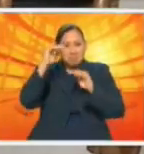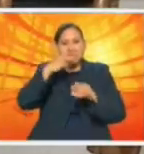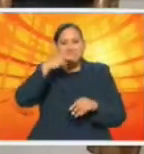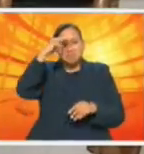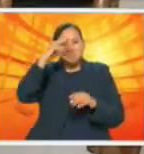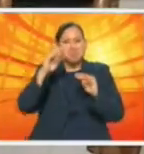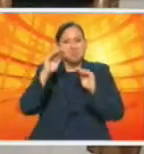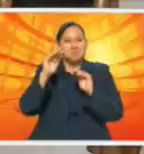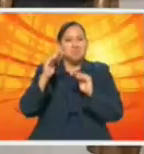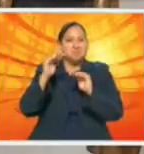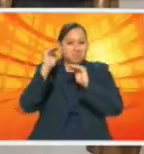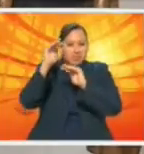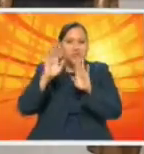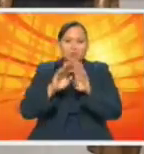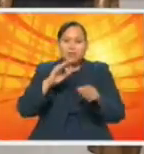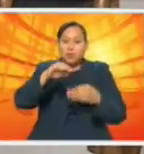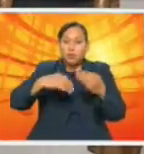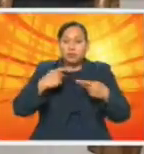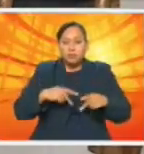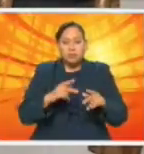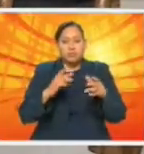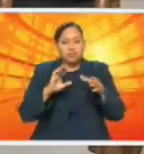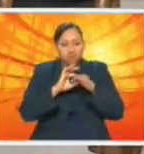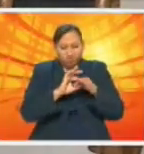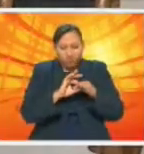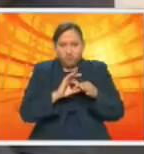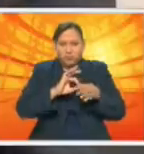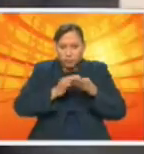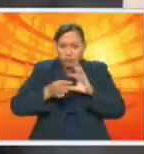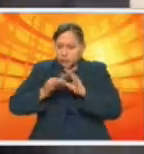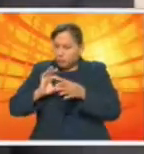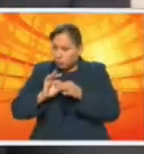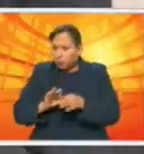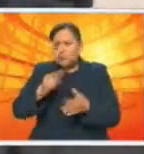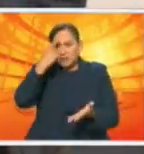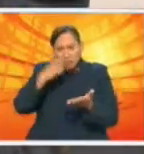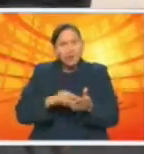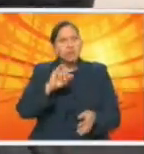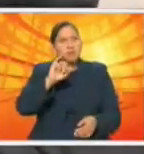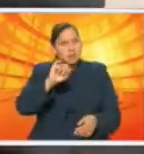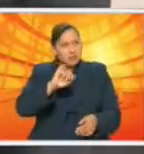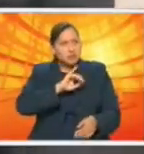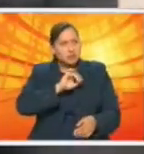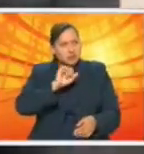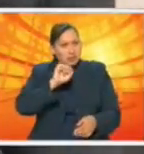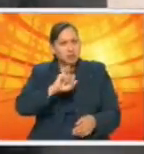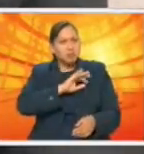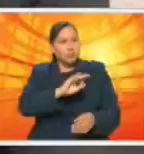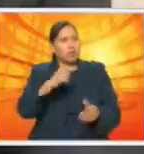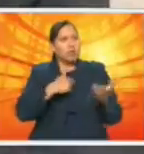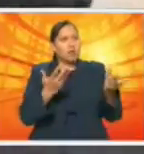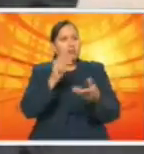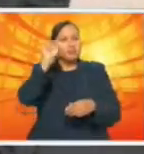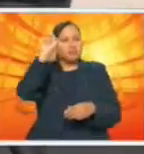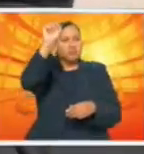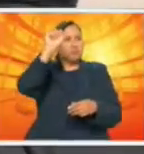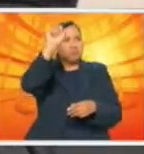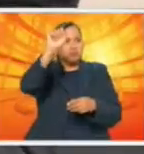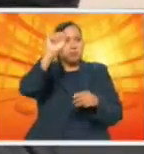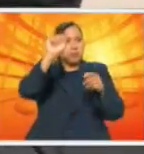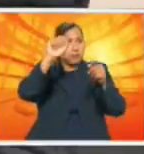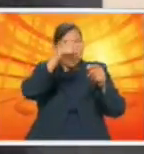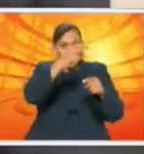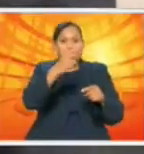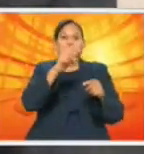ciudadana mexicana se tiene que juntar en redes y convencerse a sí mismo de que pueden actuar y de que actuar va a causar un